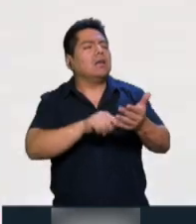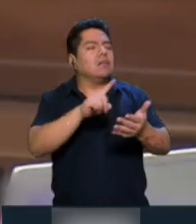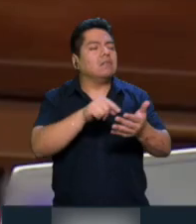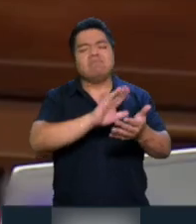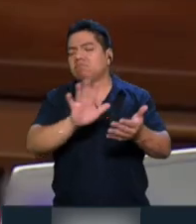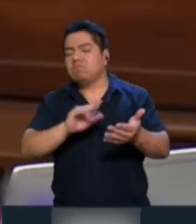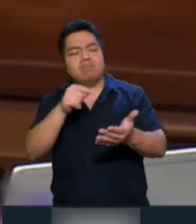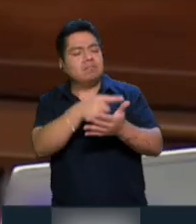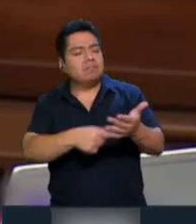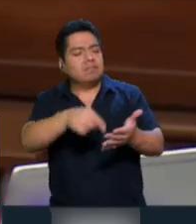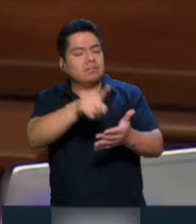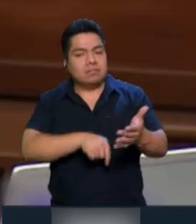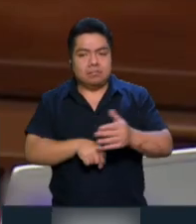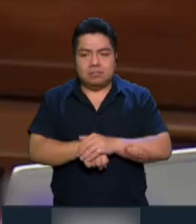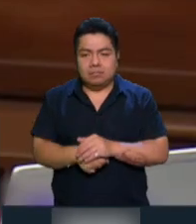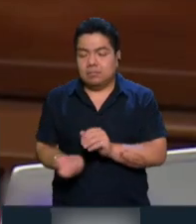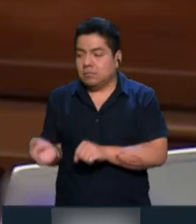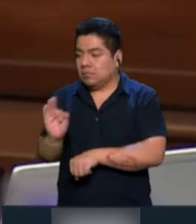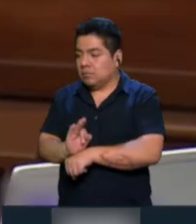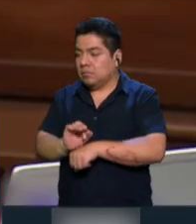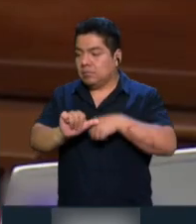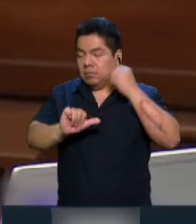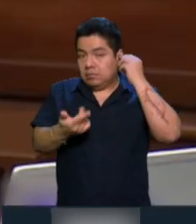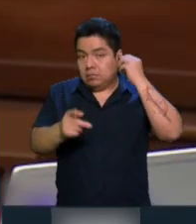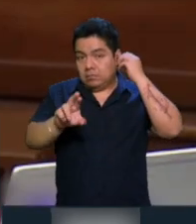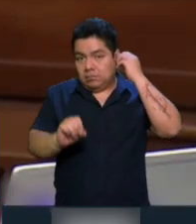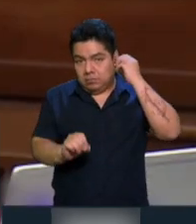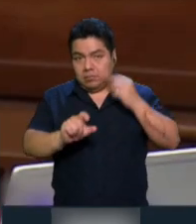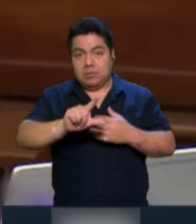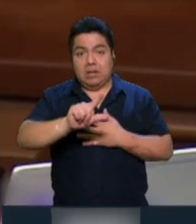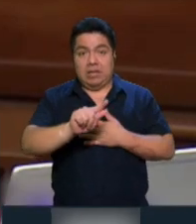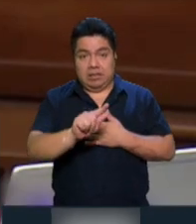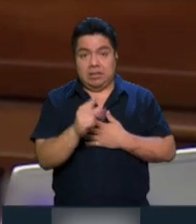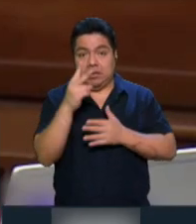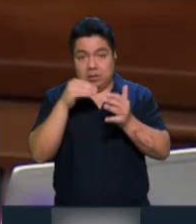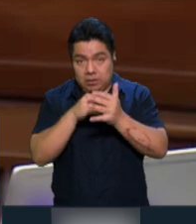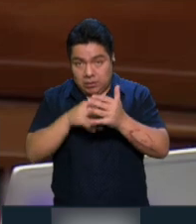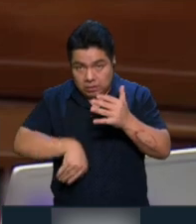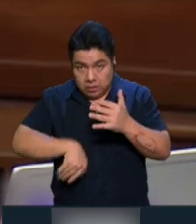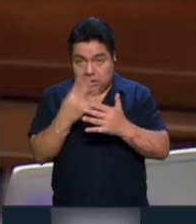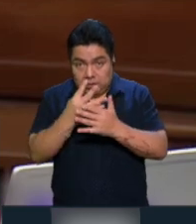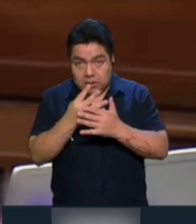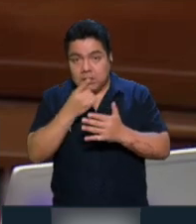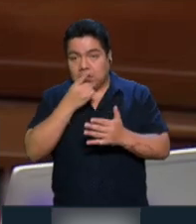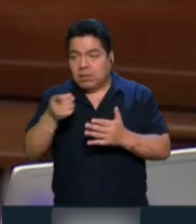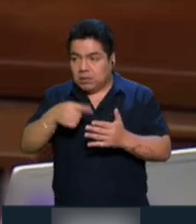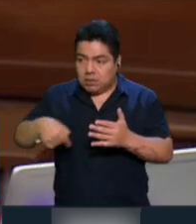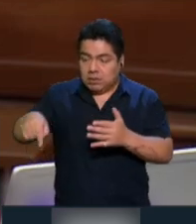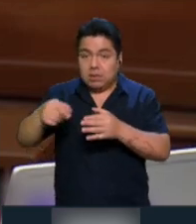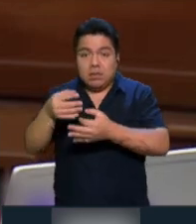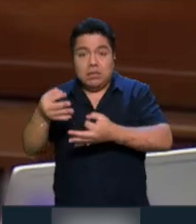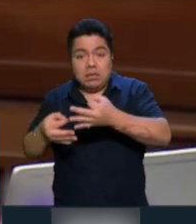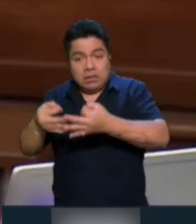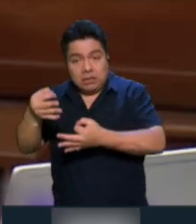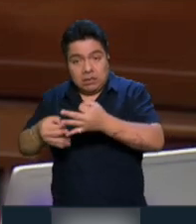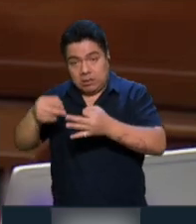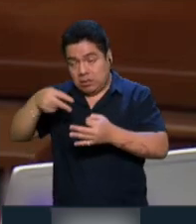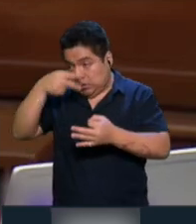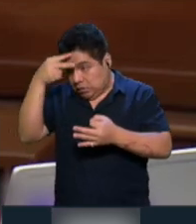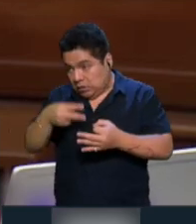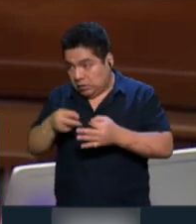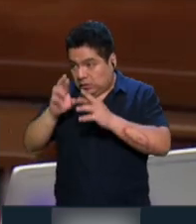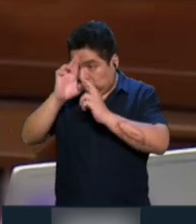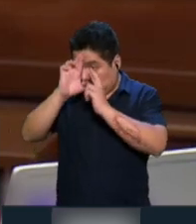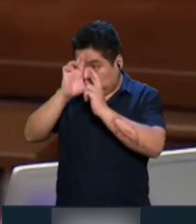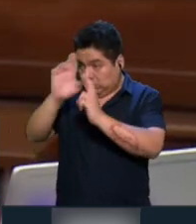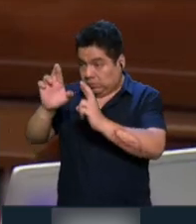constitucional. Es que en el amparo indirecto 70 del 2014, suscrito por grandes juristas de nuestro país, a quien